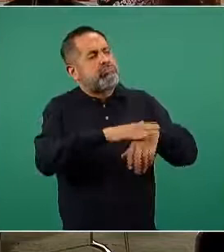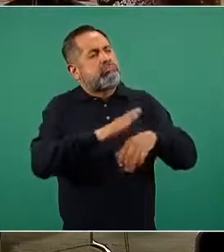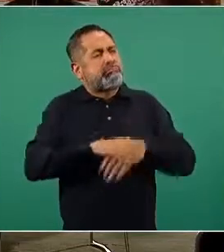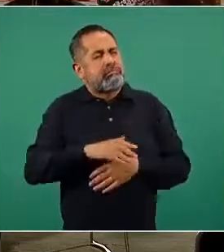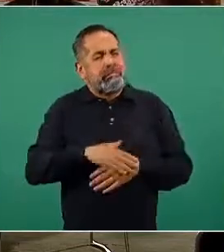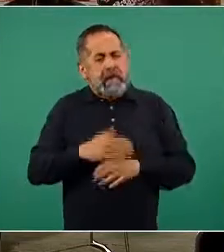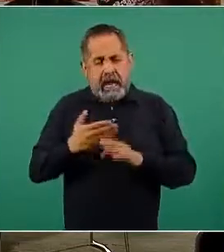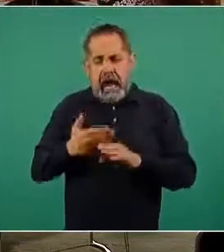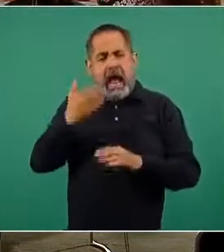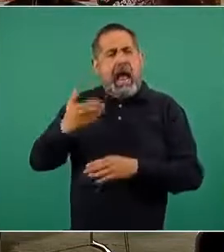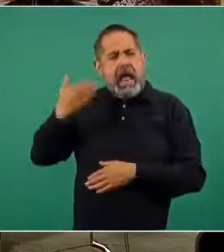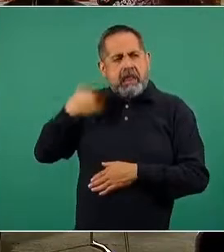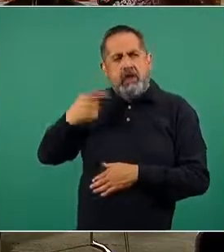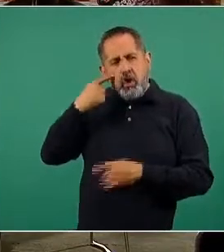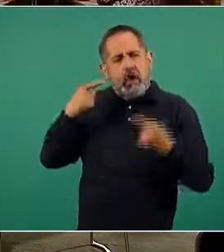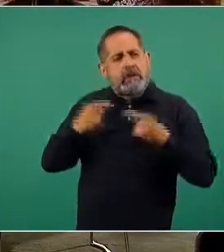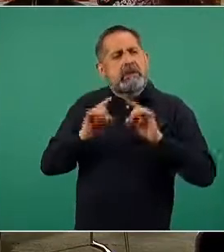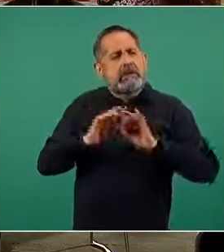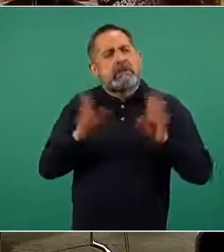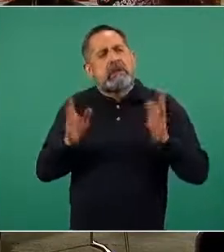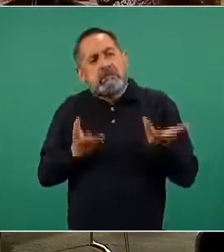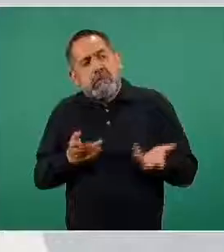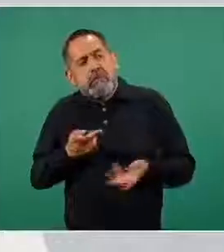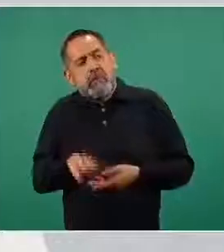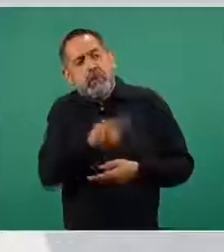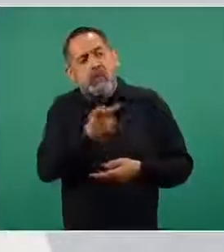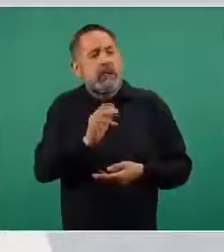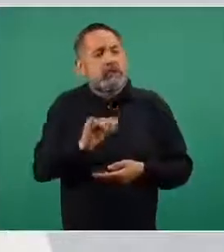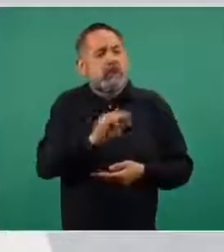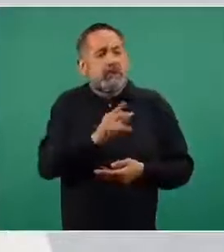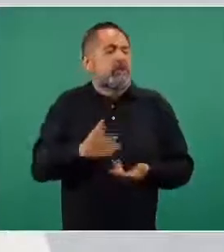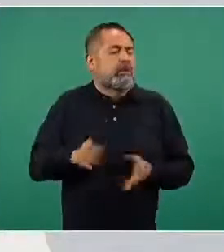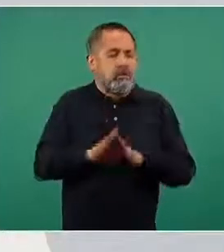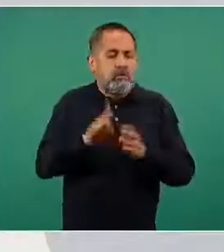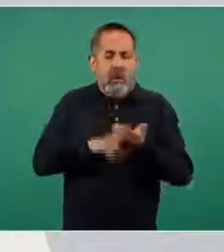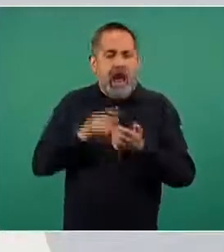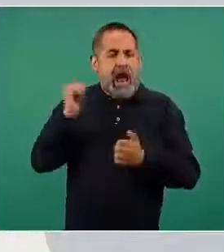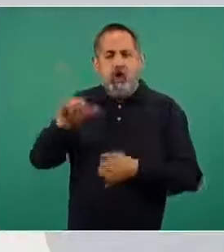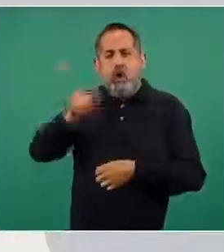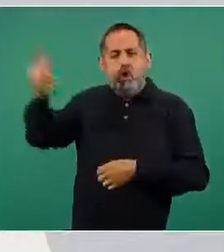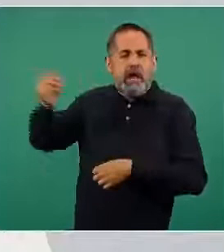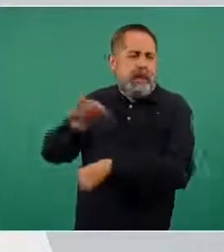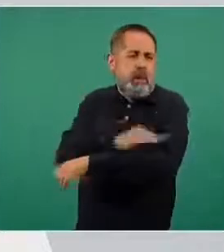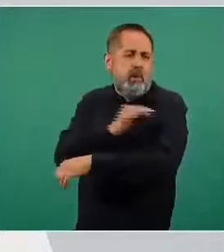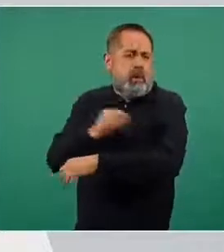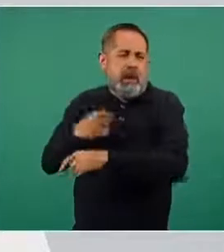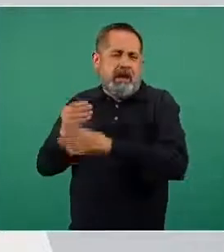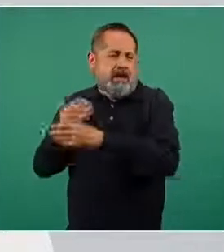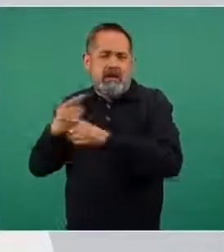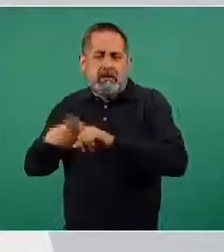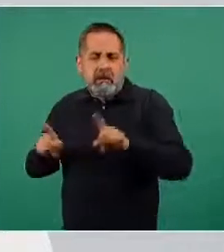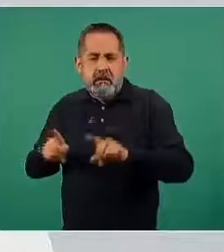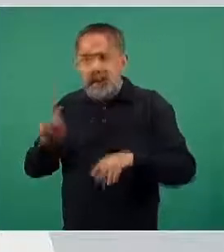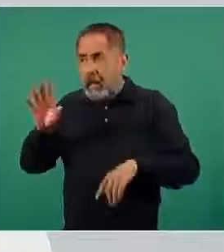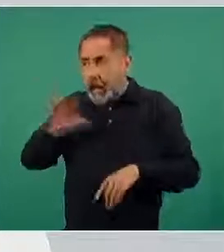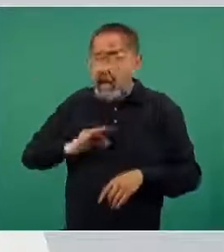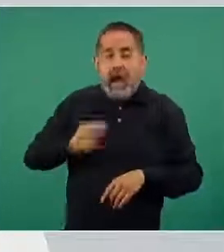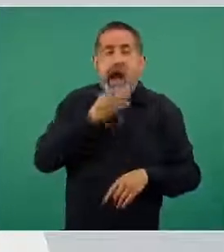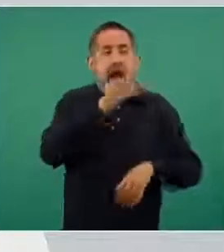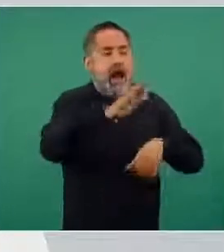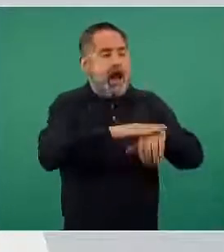el antecedente que pudieran haber tenido de alguna reacción alérgica con alguna otra vacuna, para que entonces sea